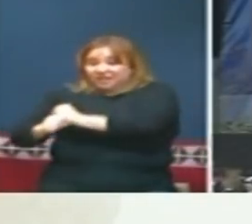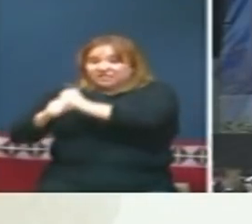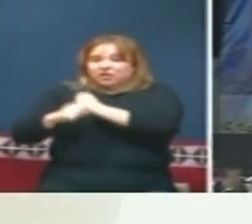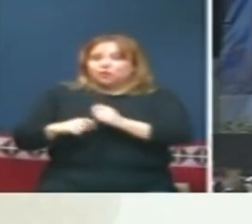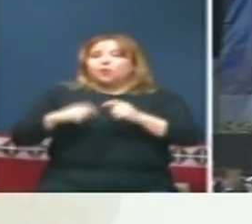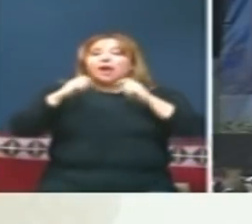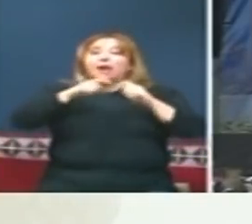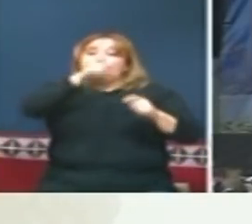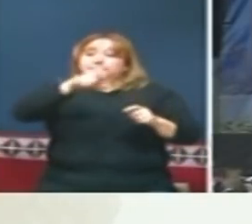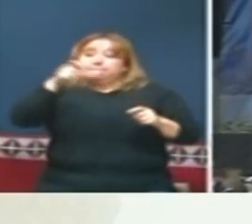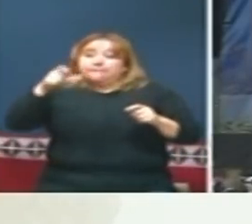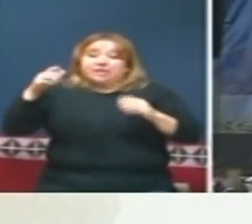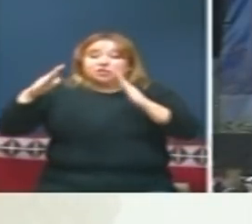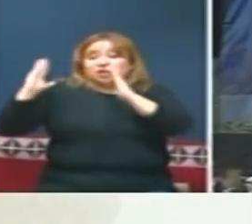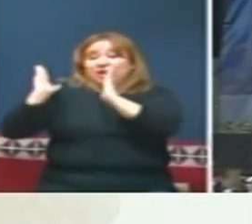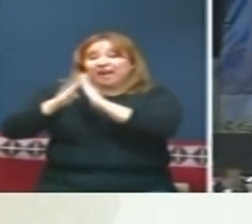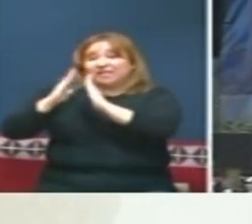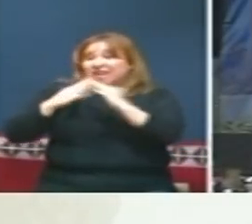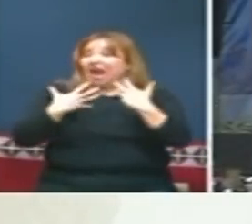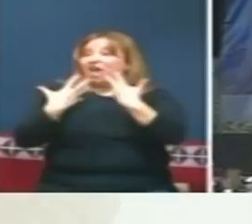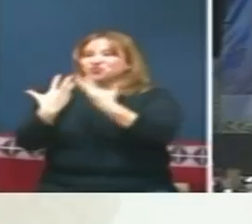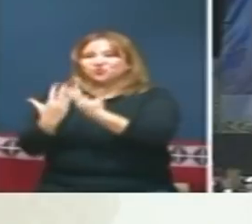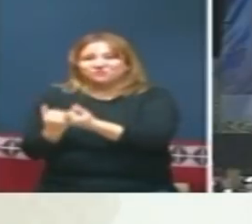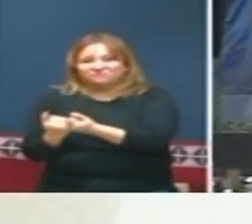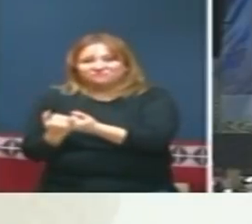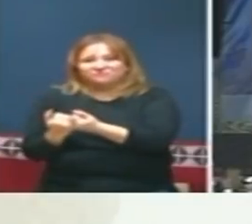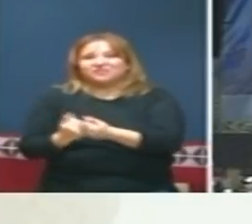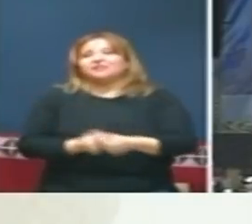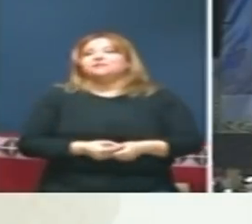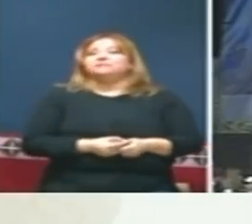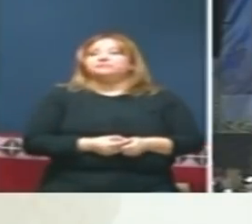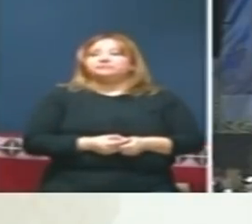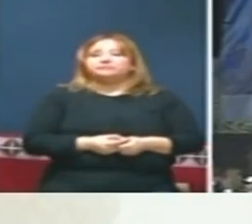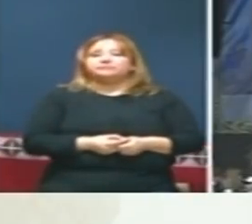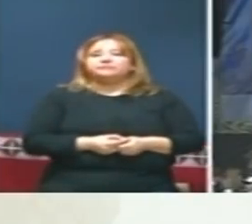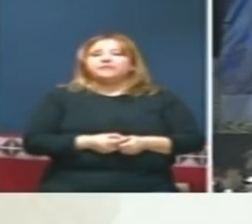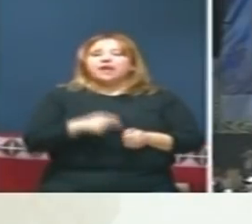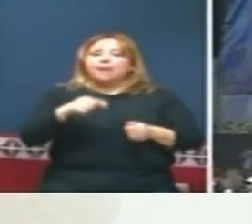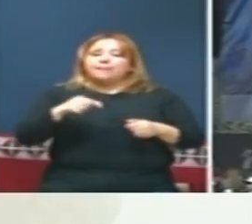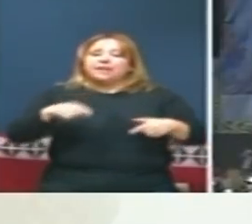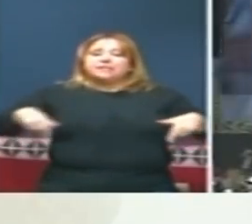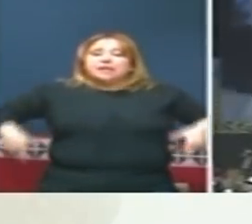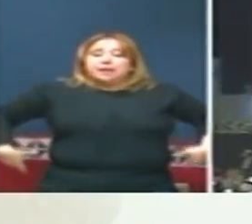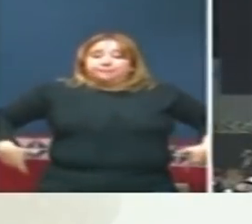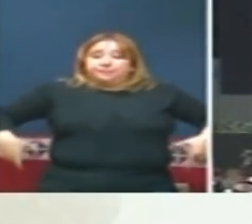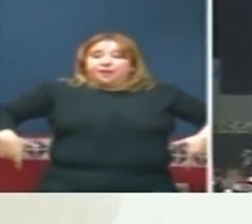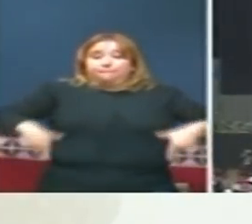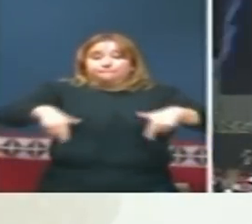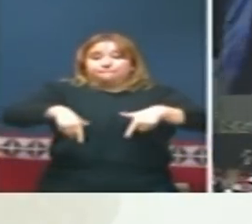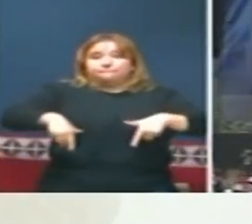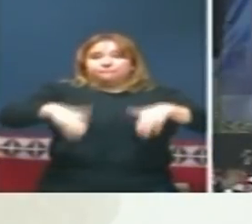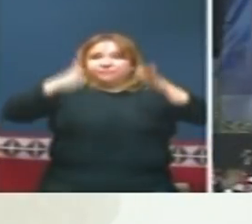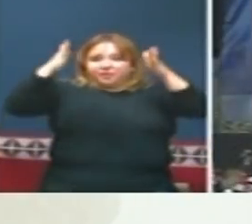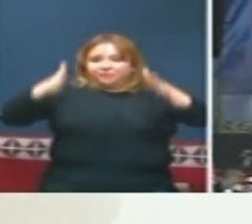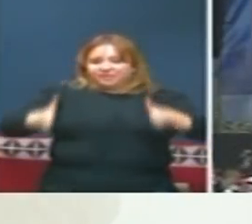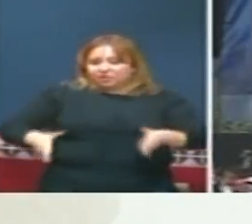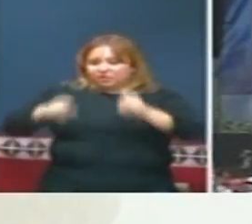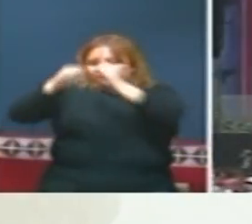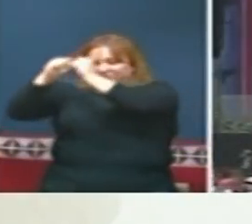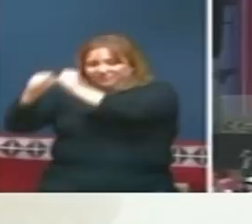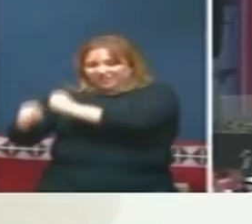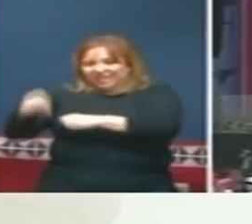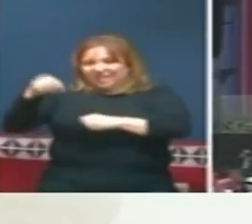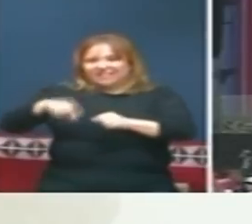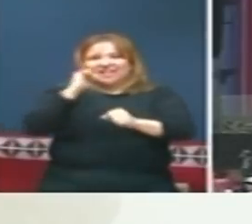casas particulares. Bueno, para ser parte de la comunidad, para ser pastores de esta iglesia, todos han llegado y se han dado